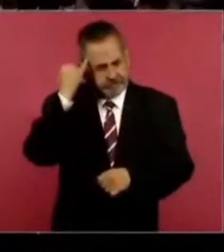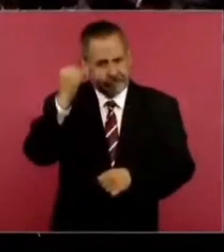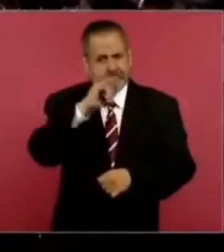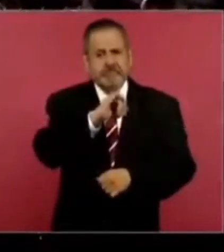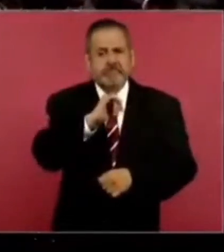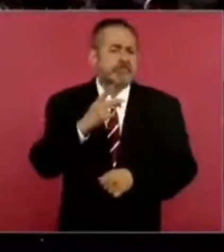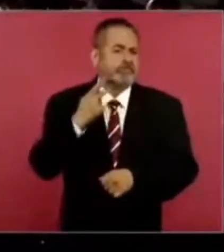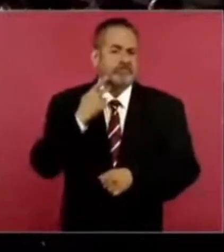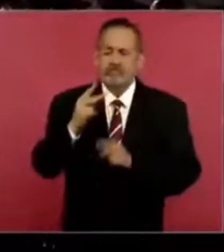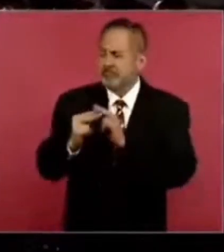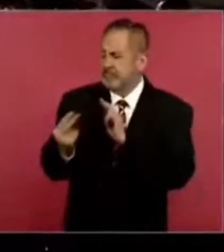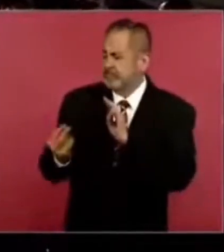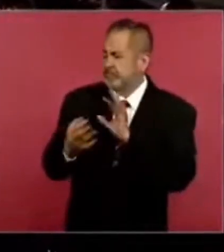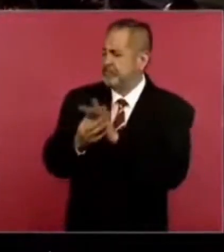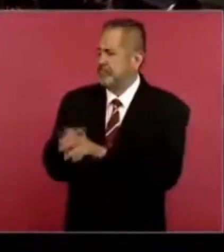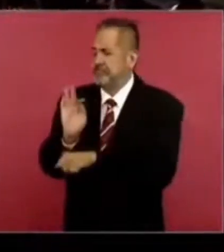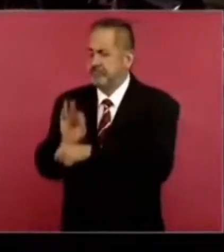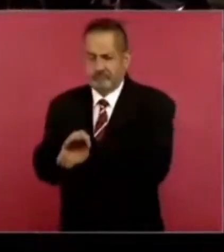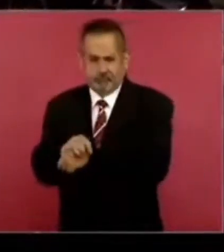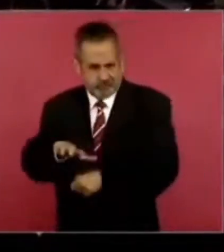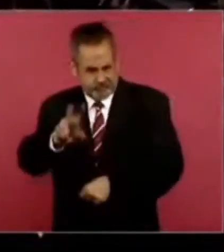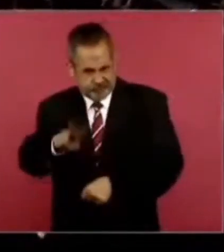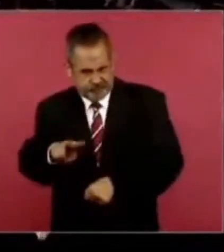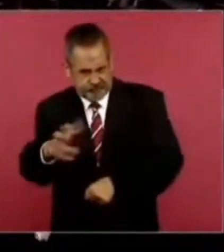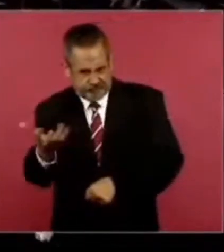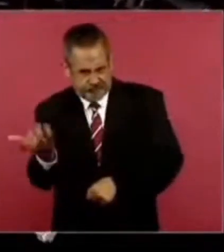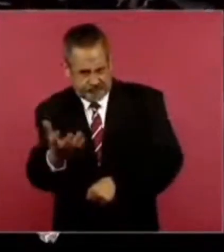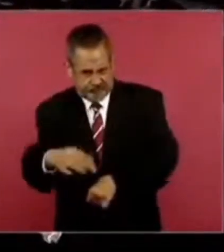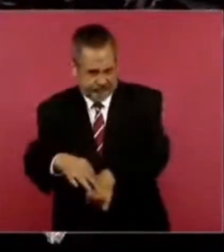de buena vecindad en los hechos